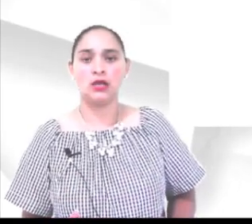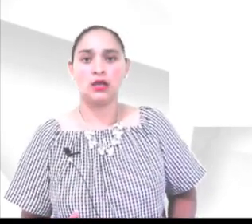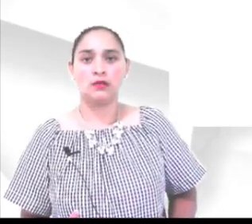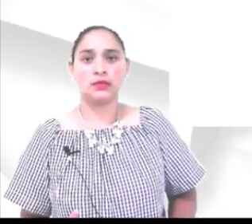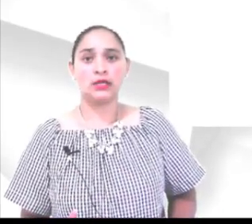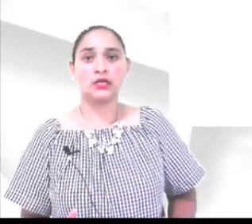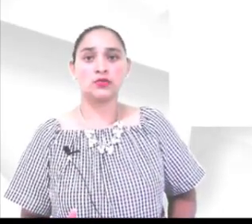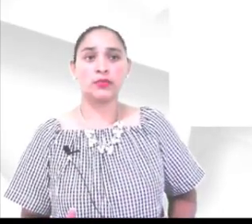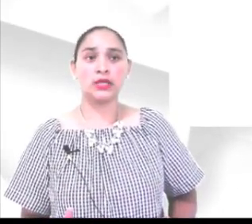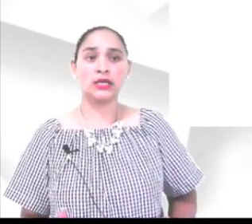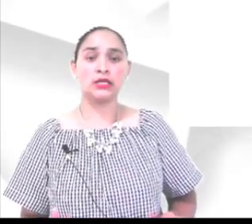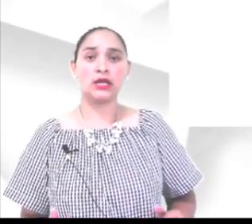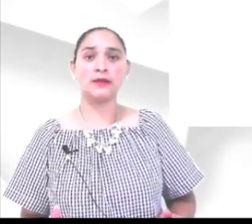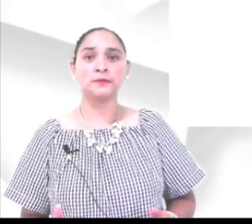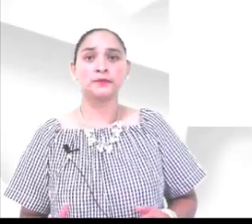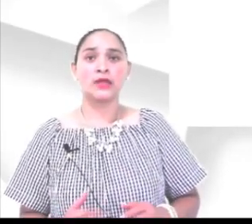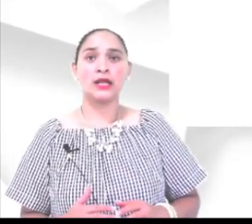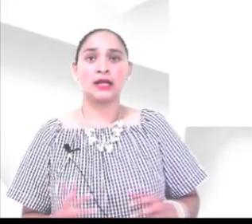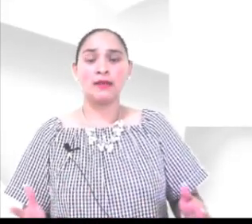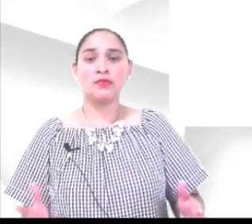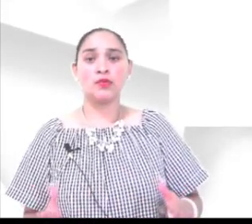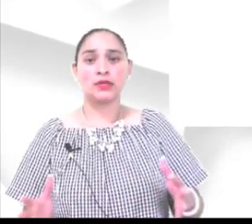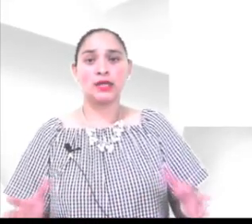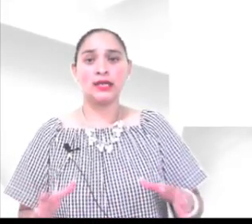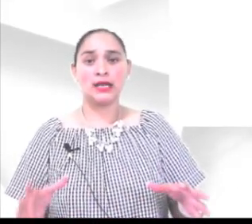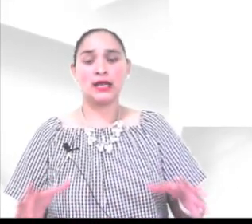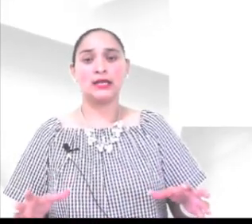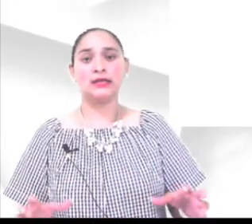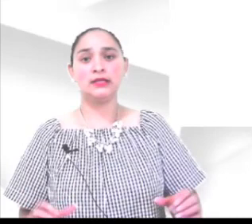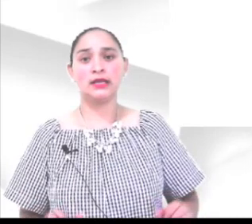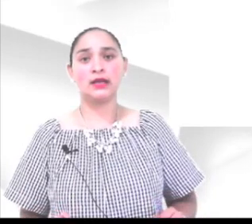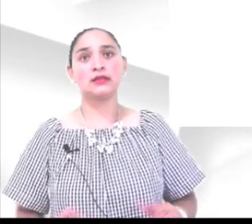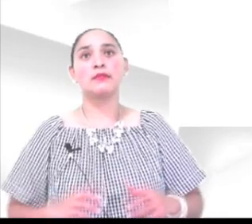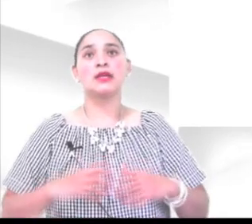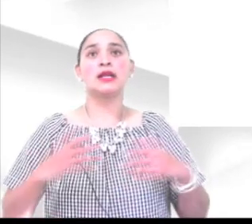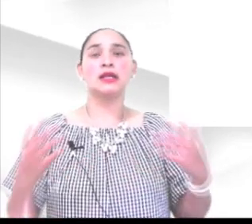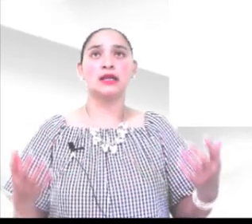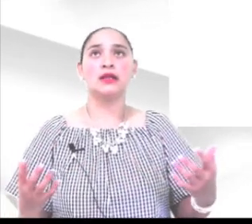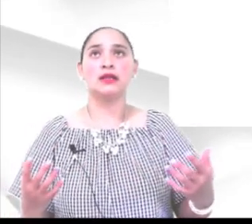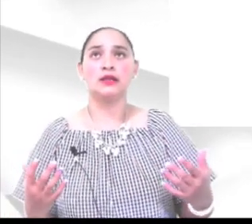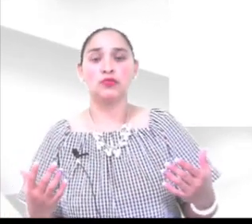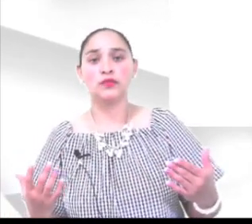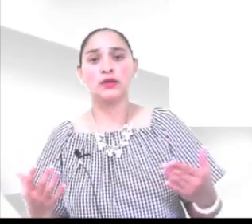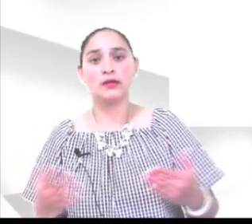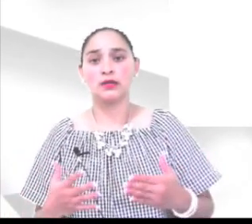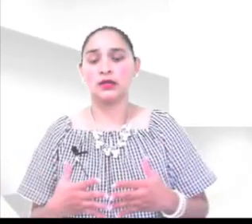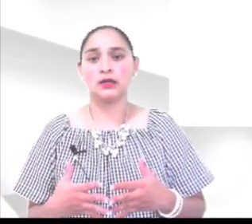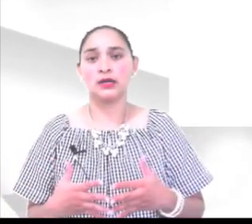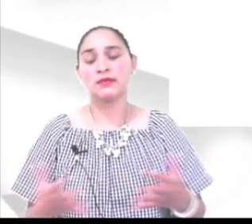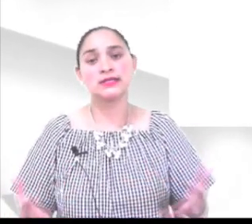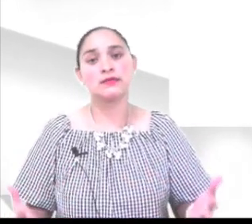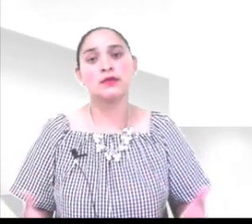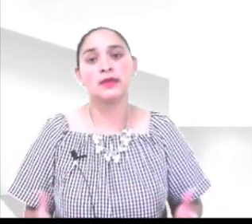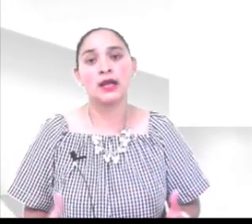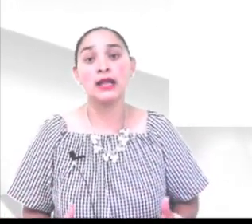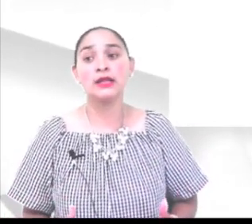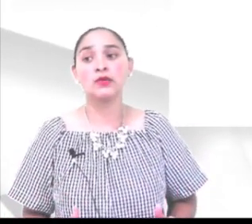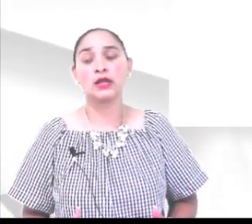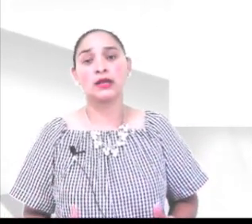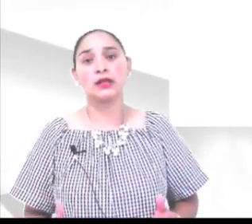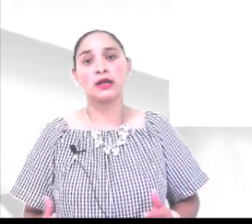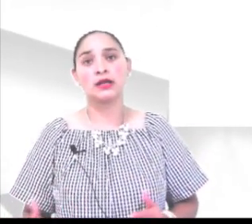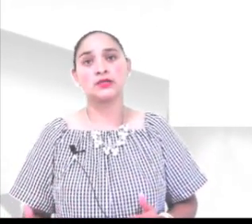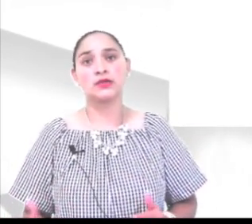trae? ¿Verdad? Eso puede generar el cambio, ¿verdad? En la tierra, también en la atmósfera, el clima se vuelve